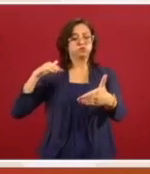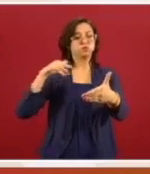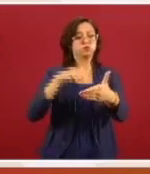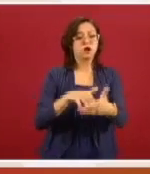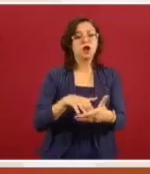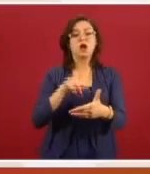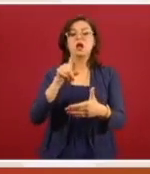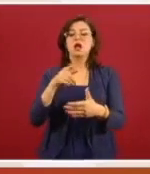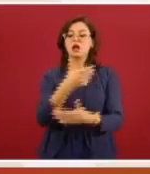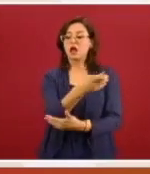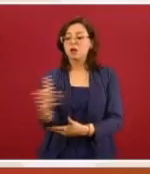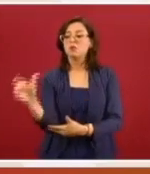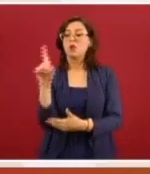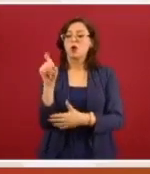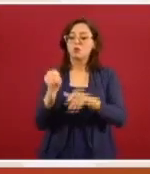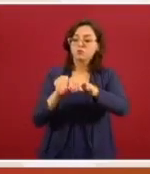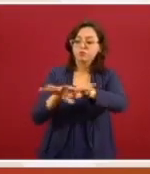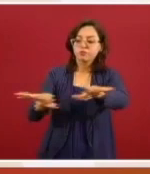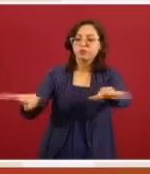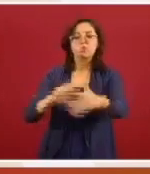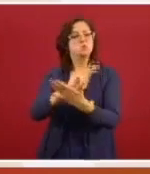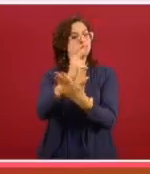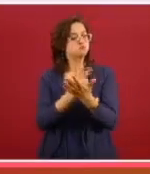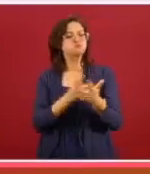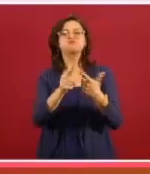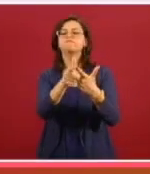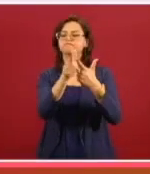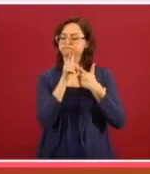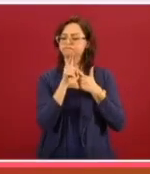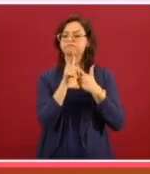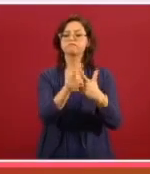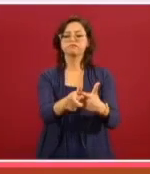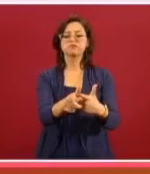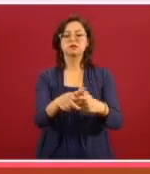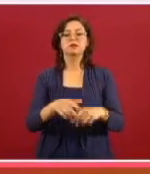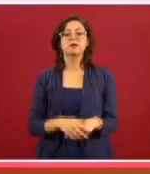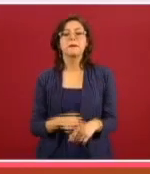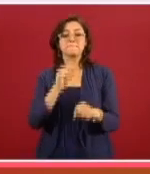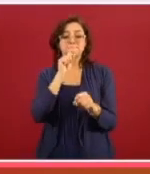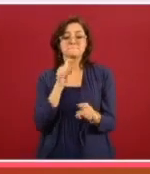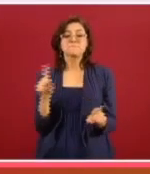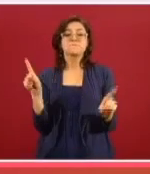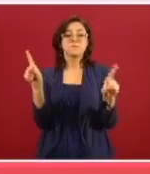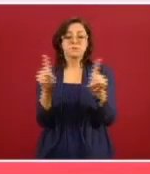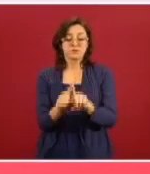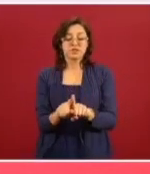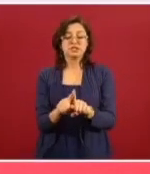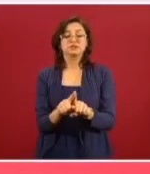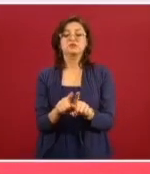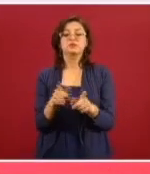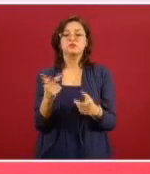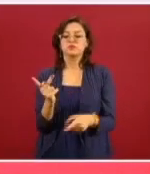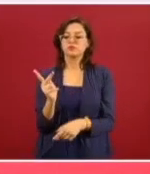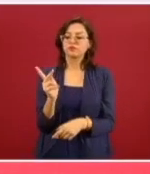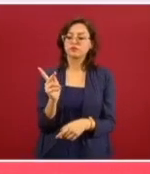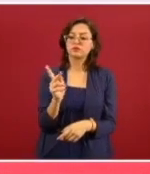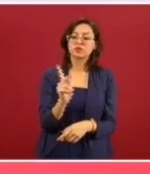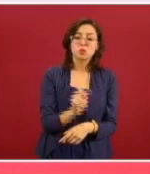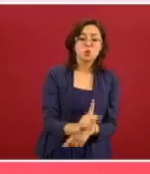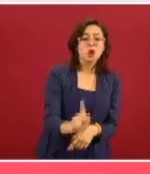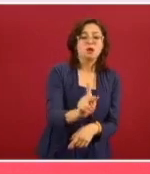riego. Sigue operando el programa de reconstrucción en pueblos